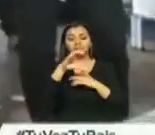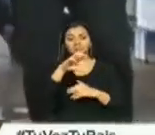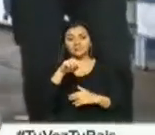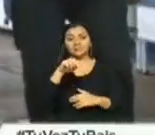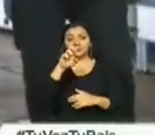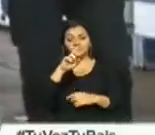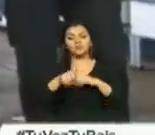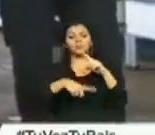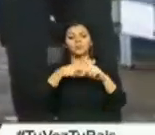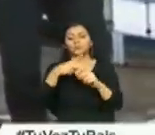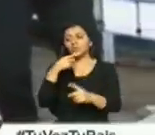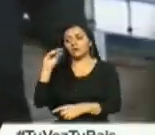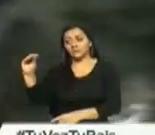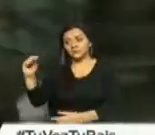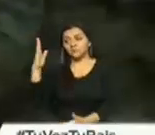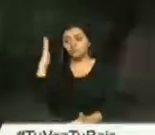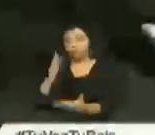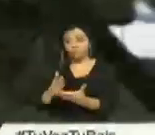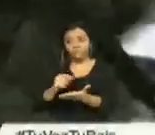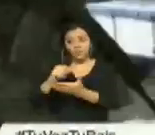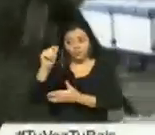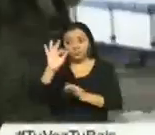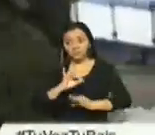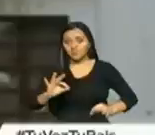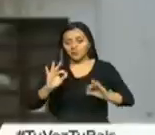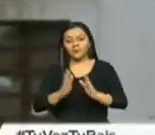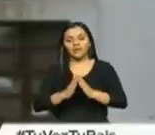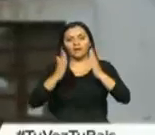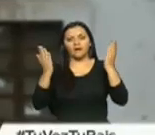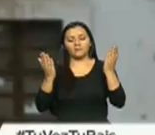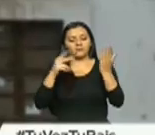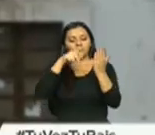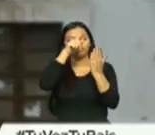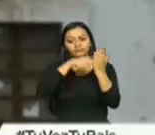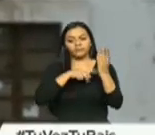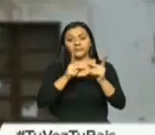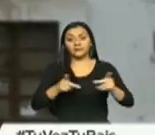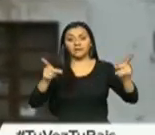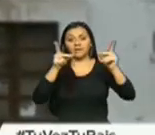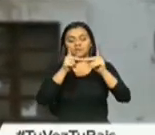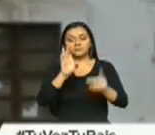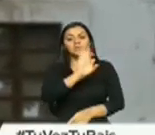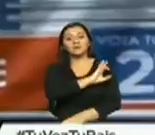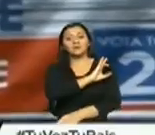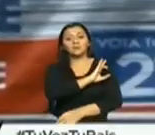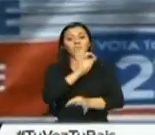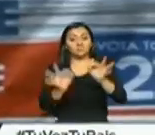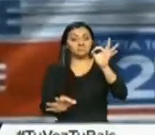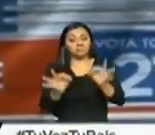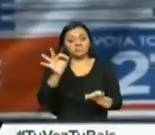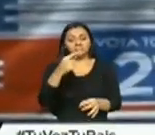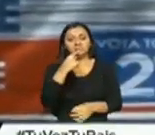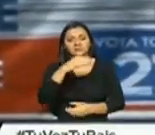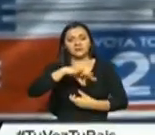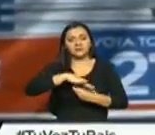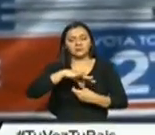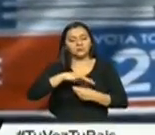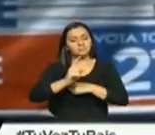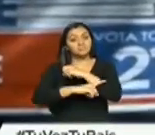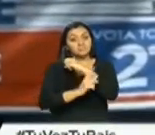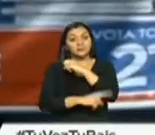se suspende la publicidad no autorizada, se abre un expediente y de ser el caso, el Tribunal Contencioso Electoral impone alguna